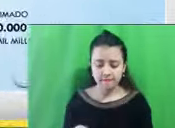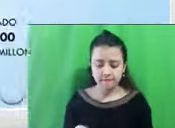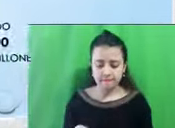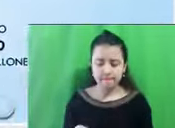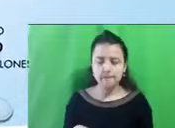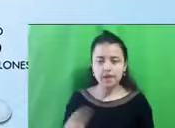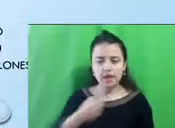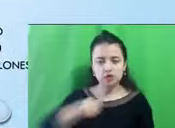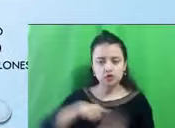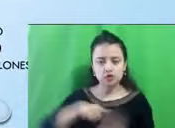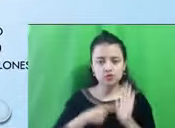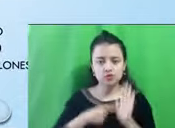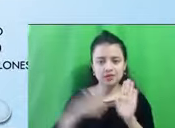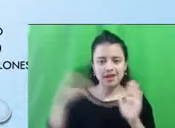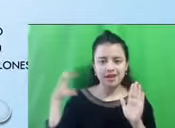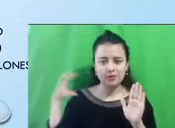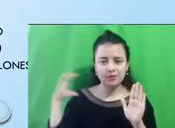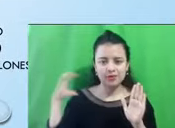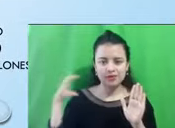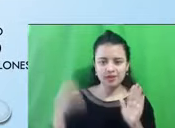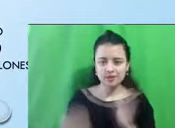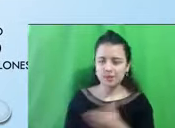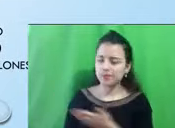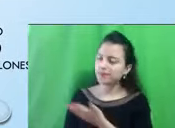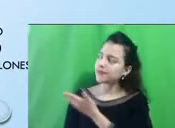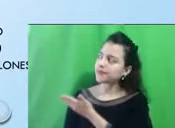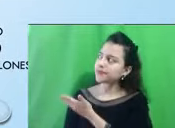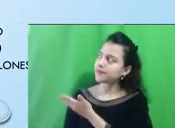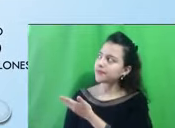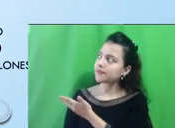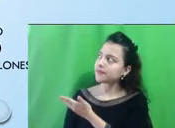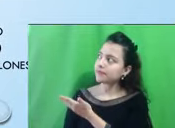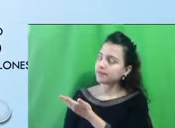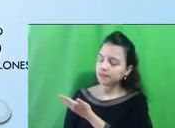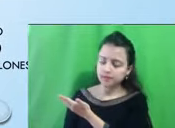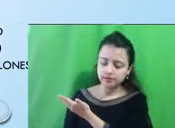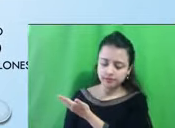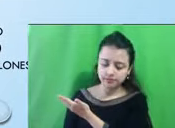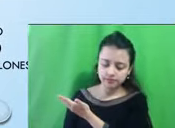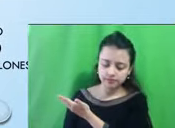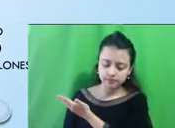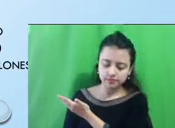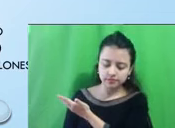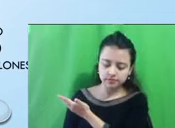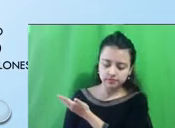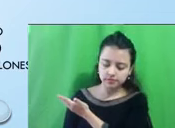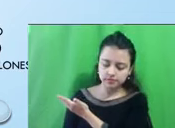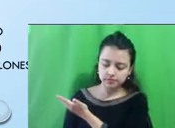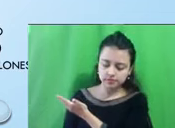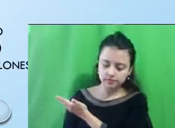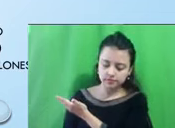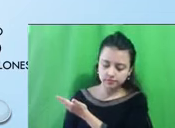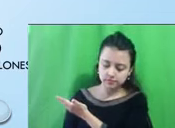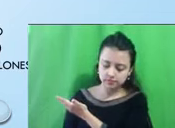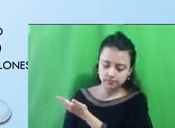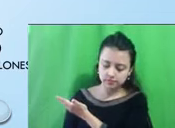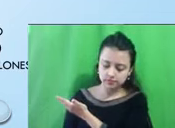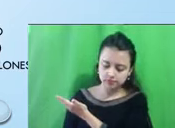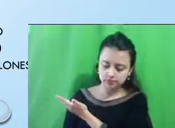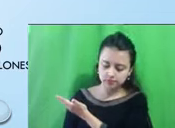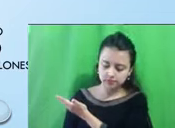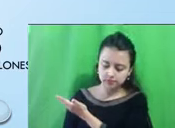la optimización de la planta de tratamiento de agua residual Santa Marta del municipio de Facatativá. Es un proyecto